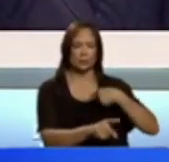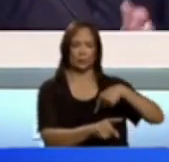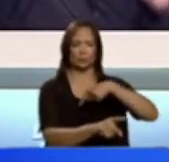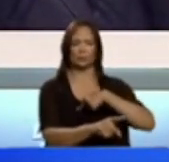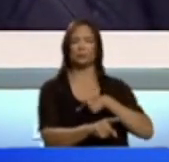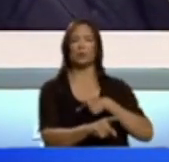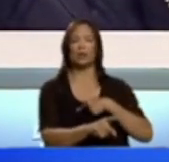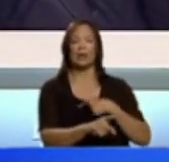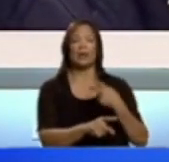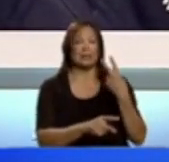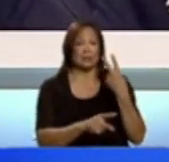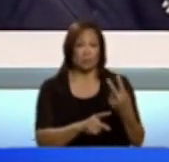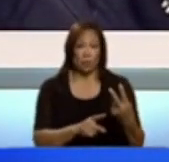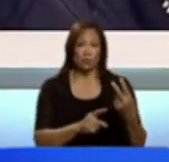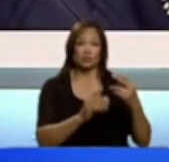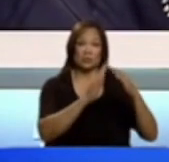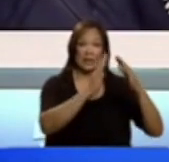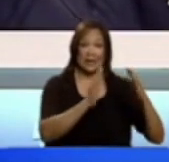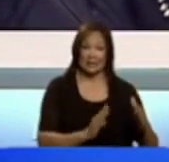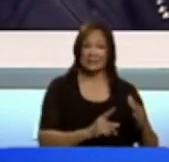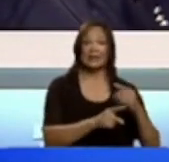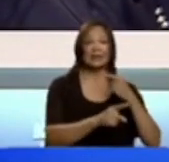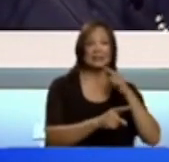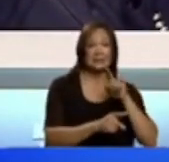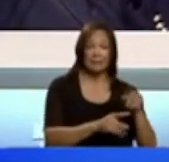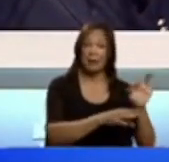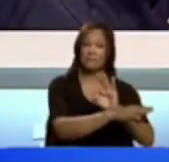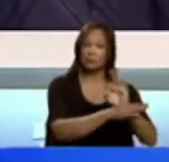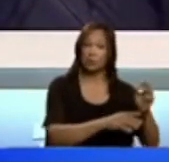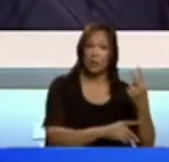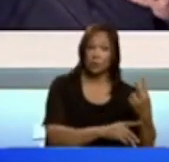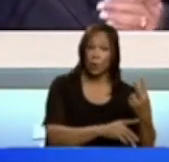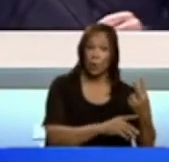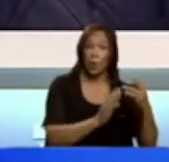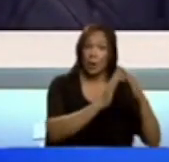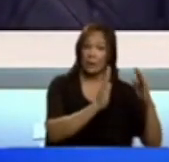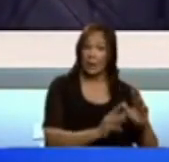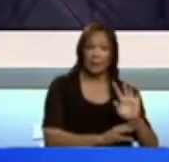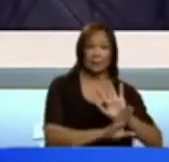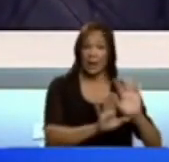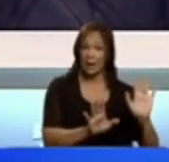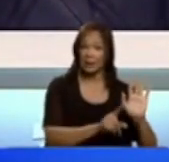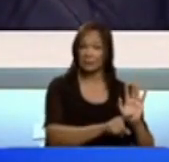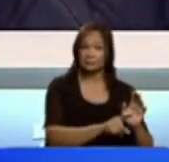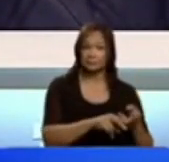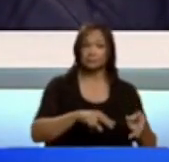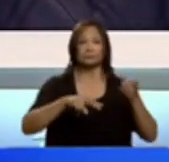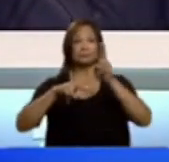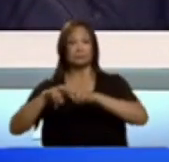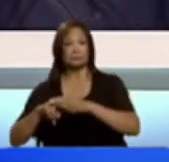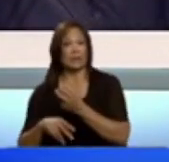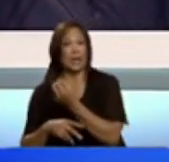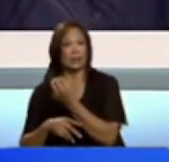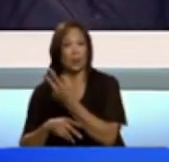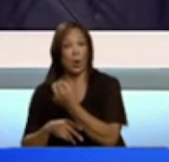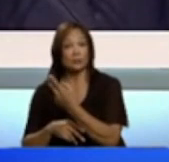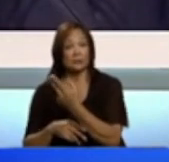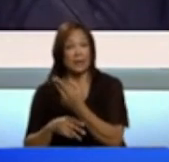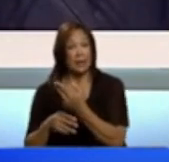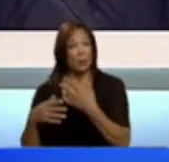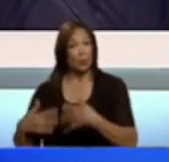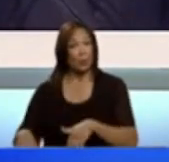nosotros de dos casas de acogidas que estaban funcionando Cuando llegamos al gobierno nosotros llevamos 12 casas de